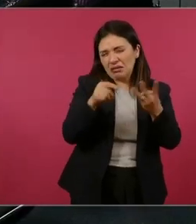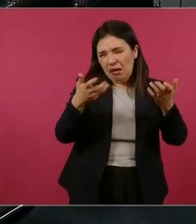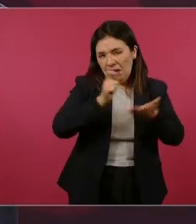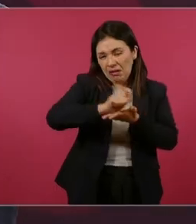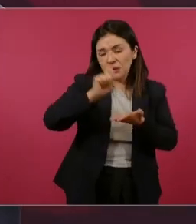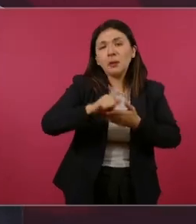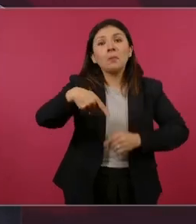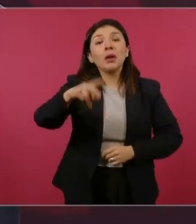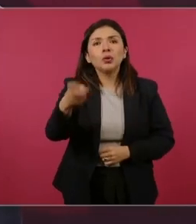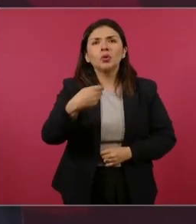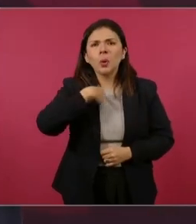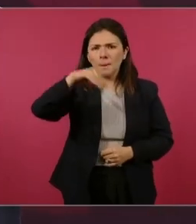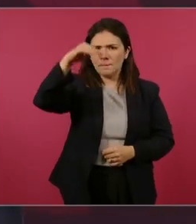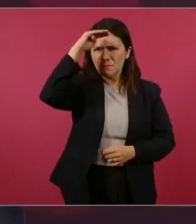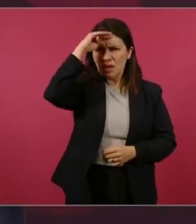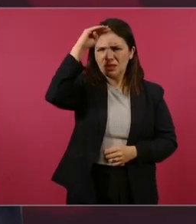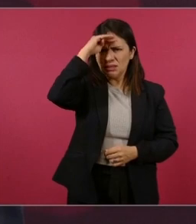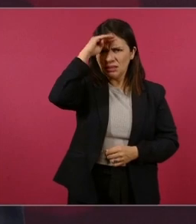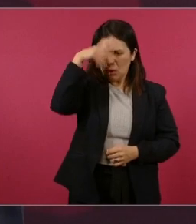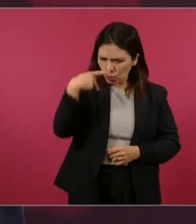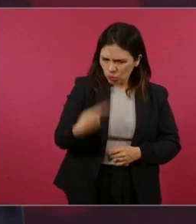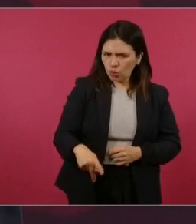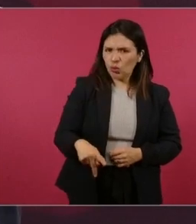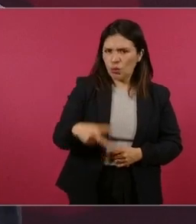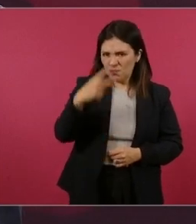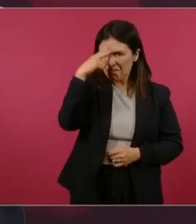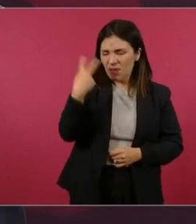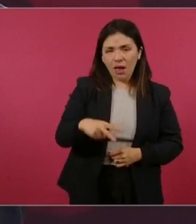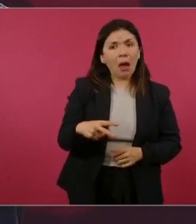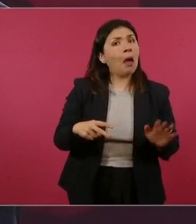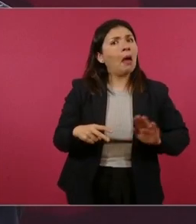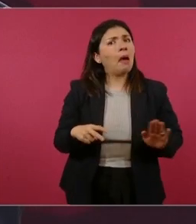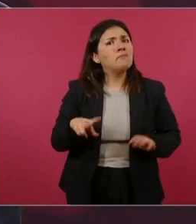Pero pensé que era propio, ¿no? No.